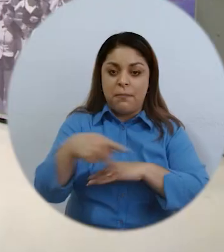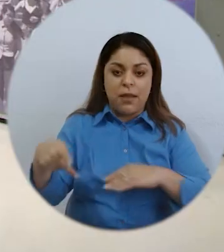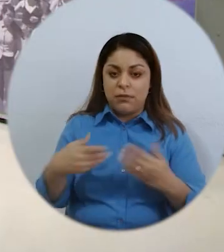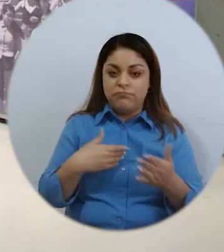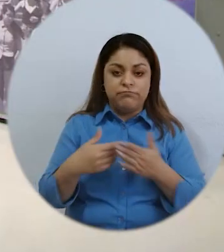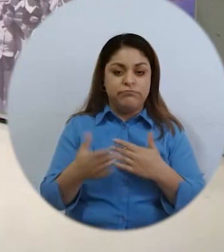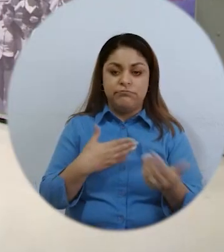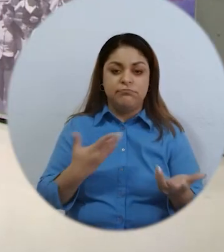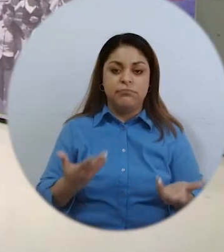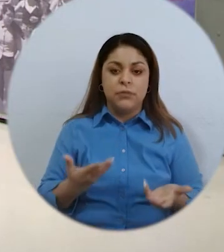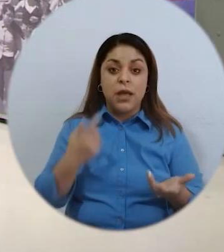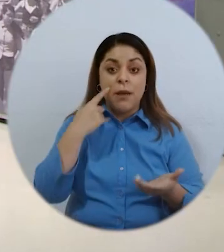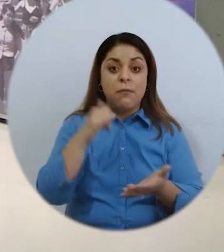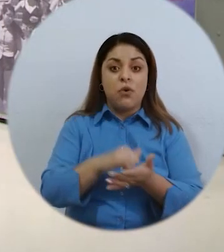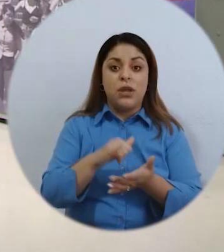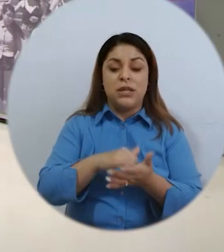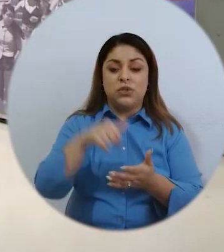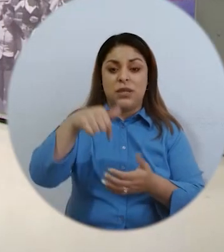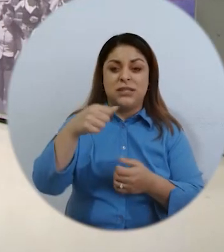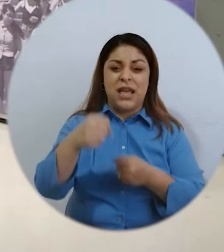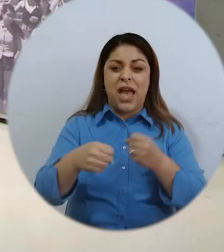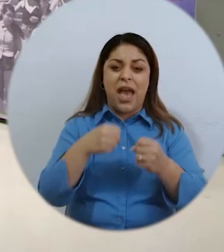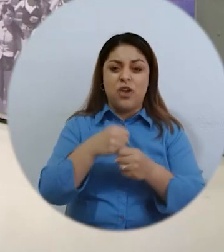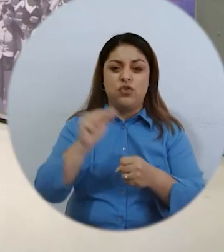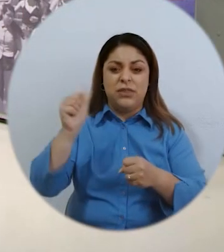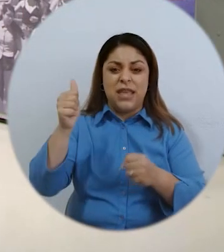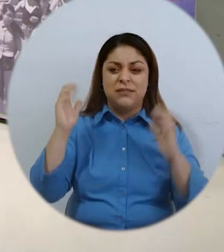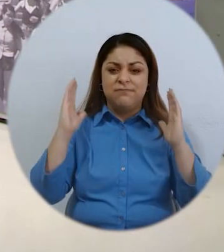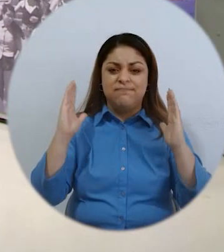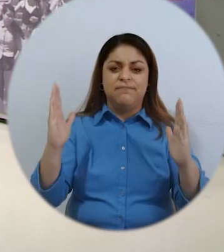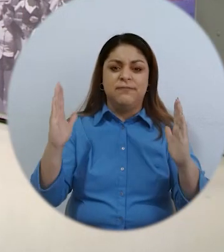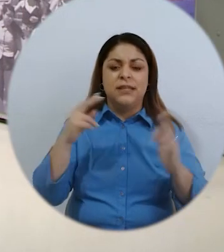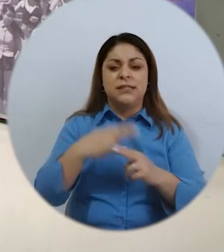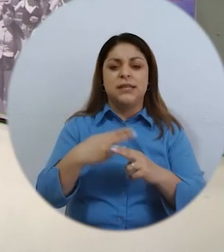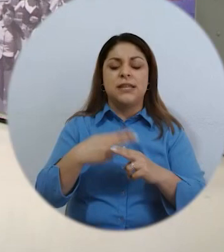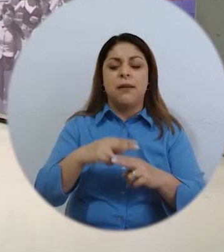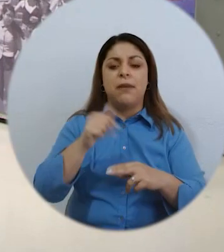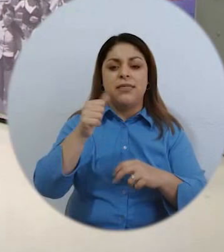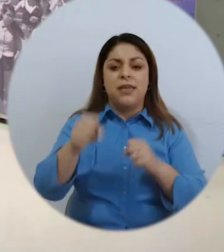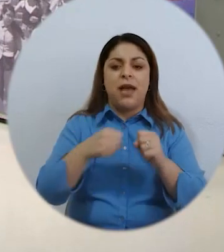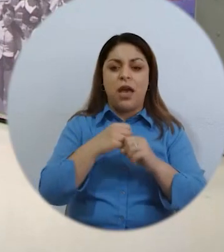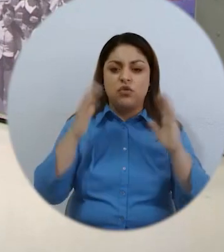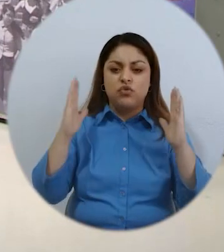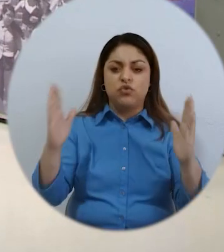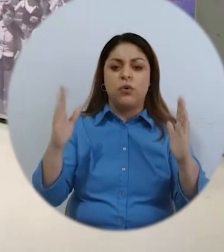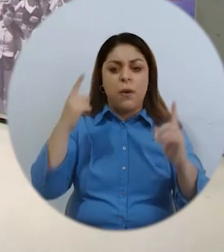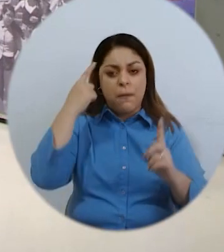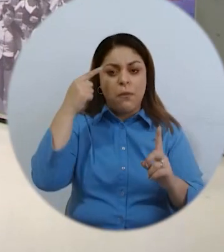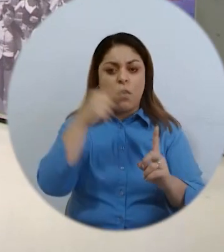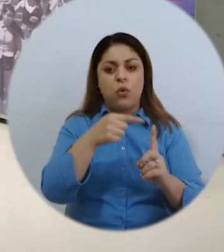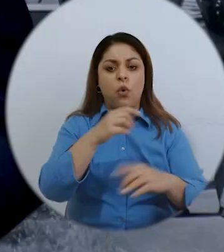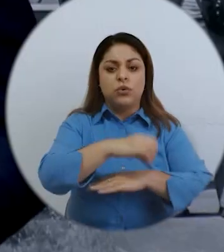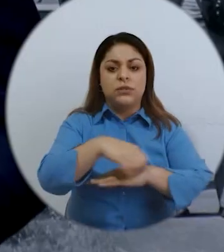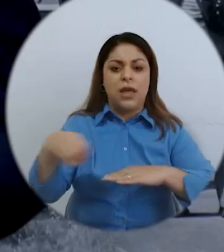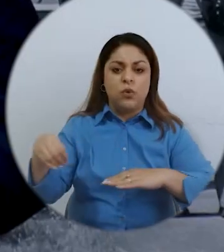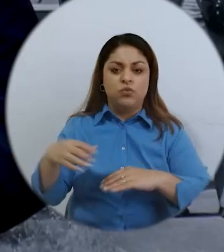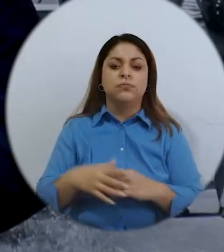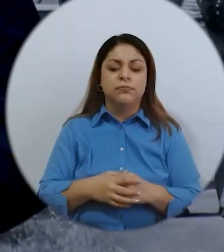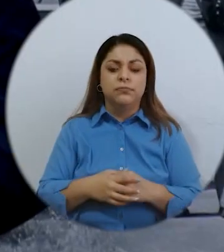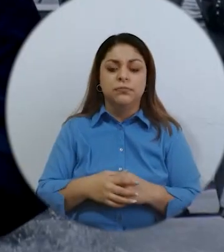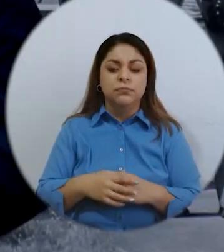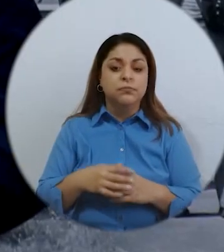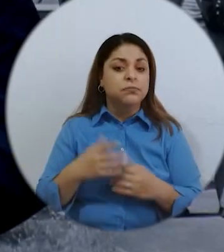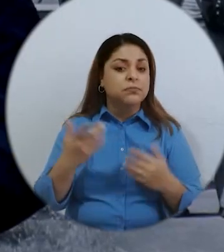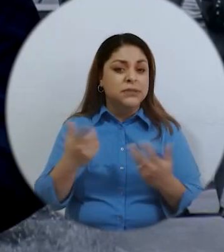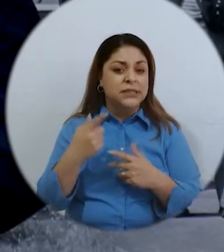es, por eso esta década se le ha llamado la década del océano por las Naciones Unidas, con la intención de